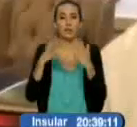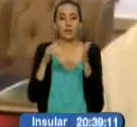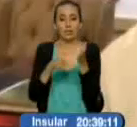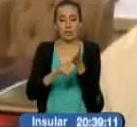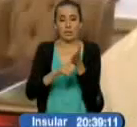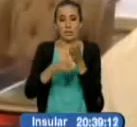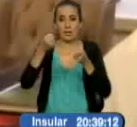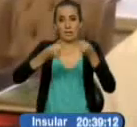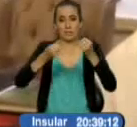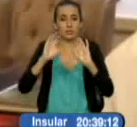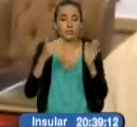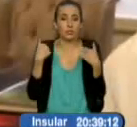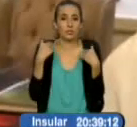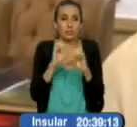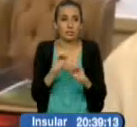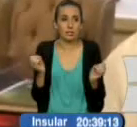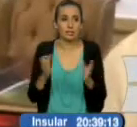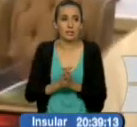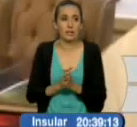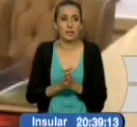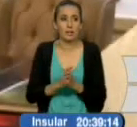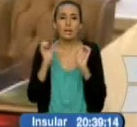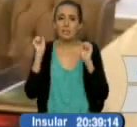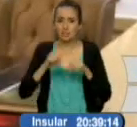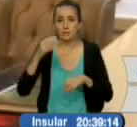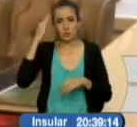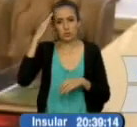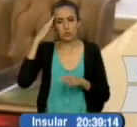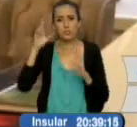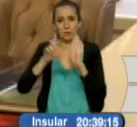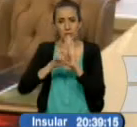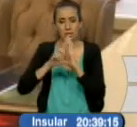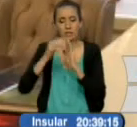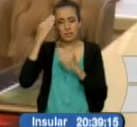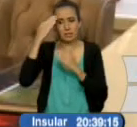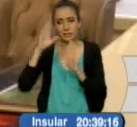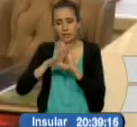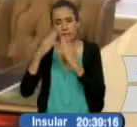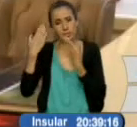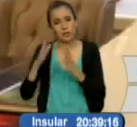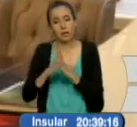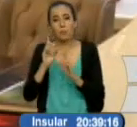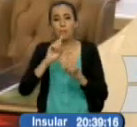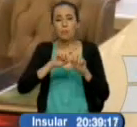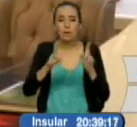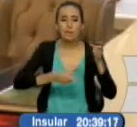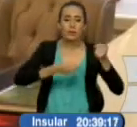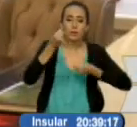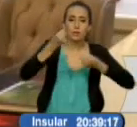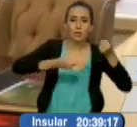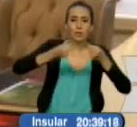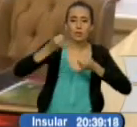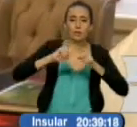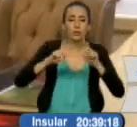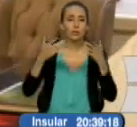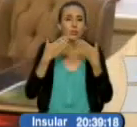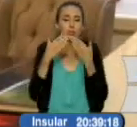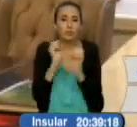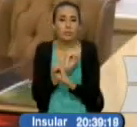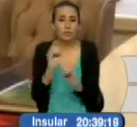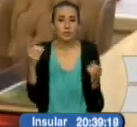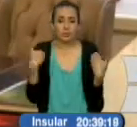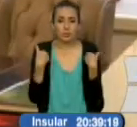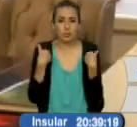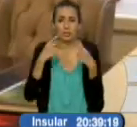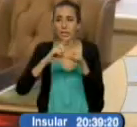Sabía que estaba quebrantando la ley y necesito un transporte. y no hay un transporte público que me pueda llevar